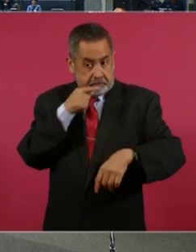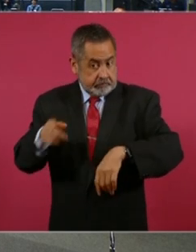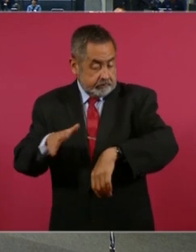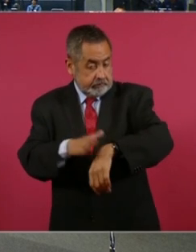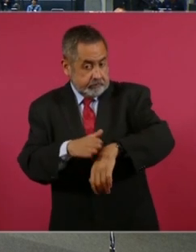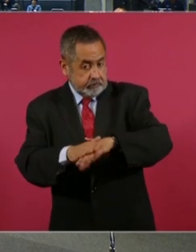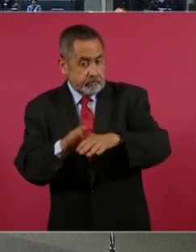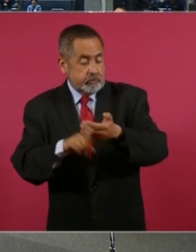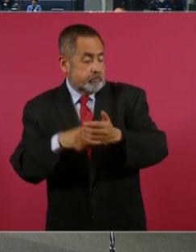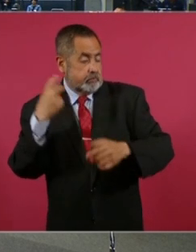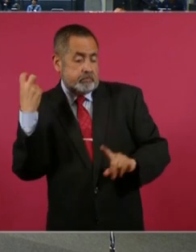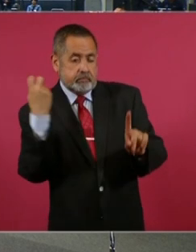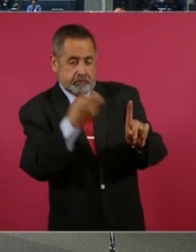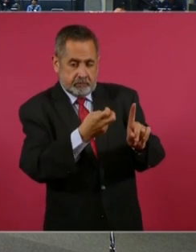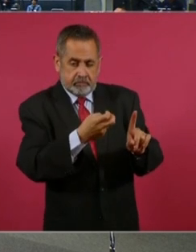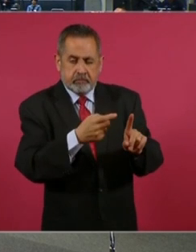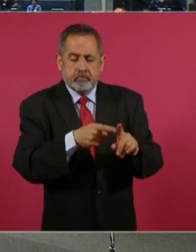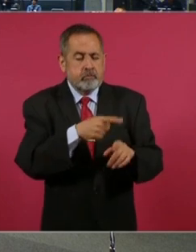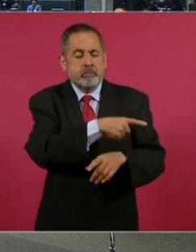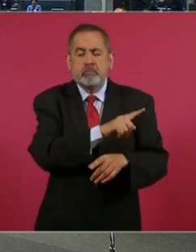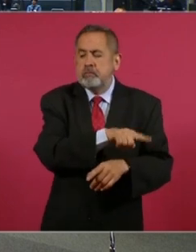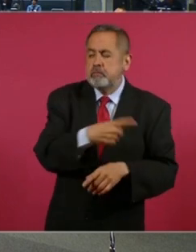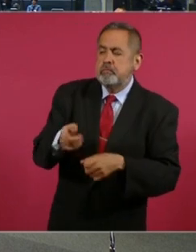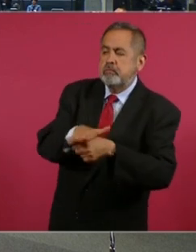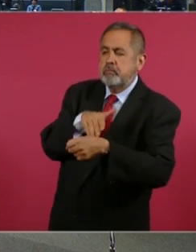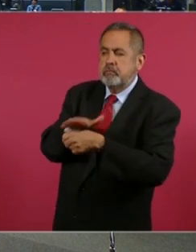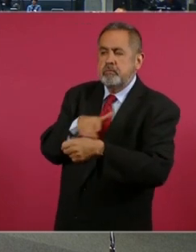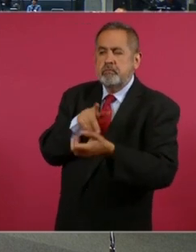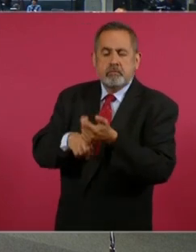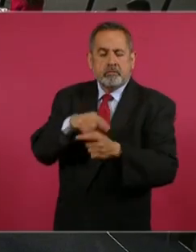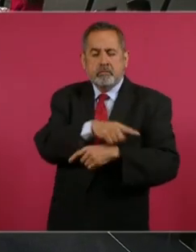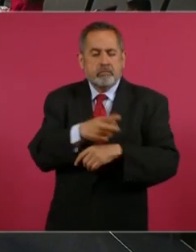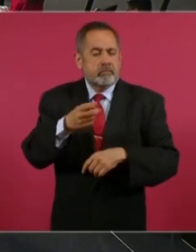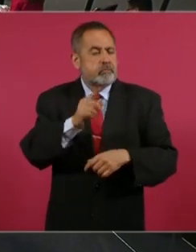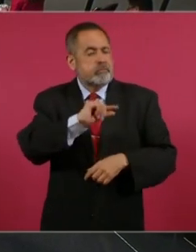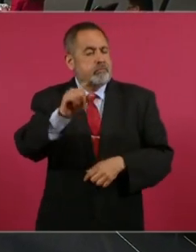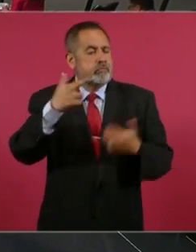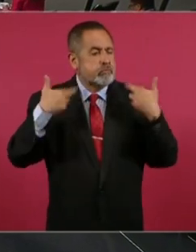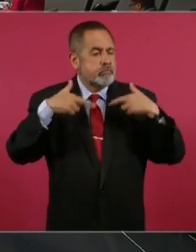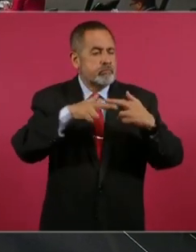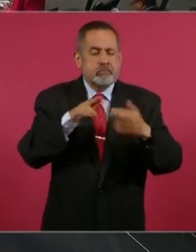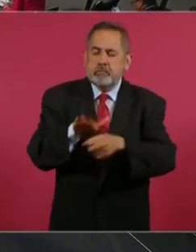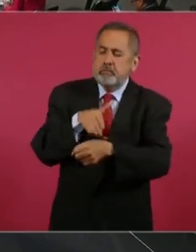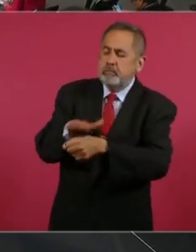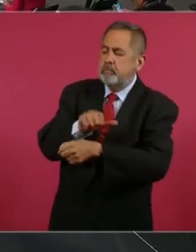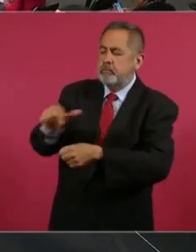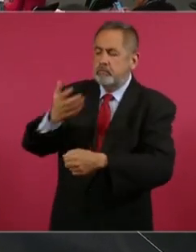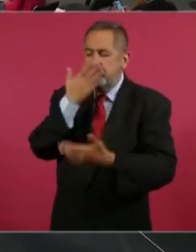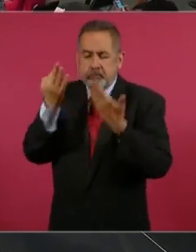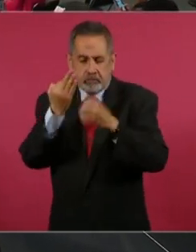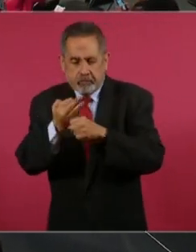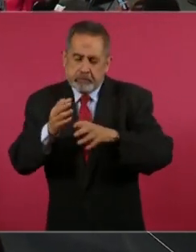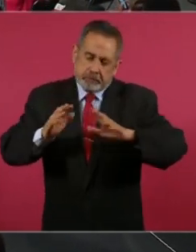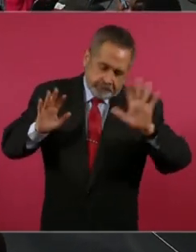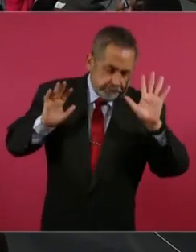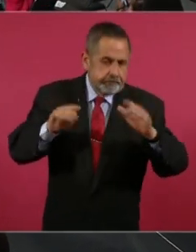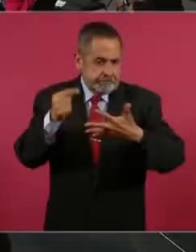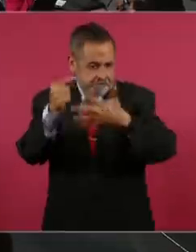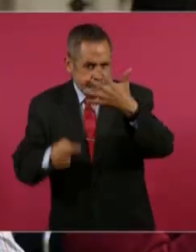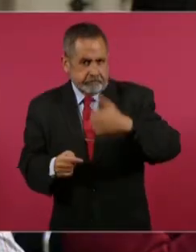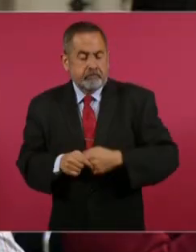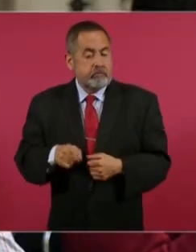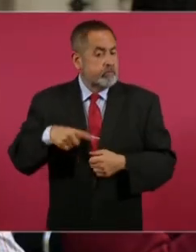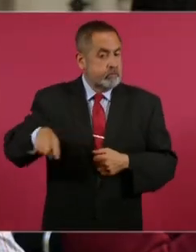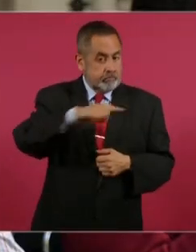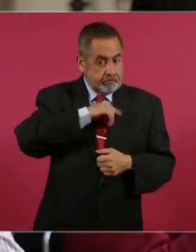señalamientos, acusaciones de acoso sexual por parte de profesores contra estudiantes. Bueno, el caso es que